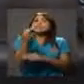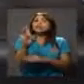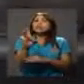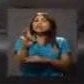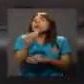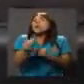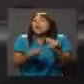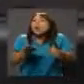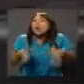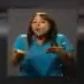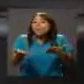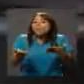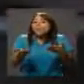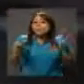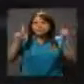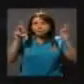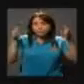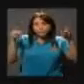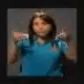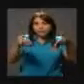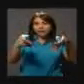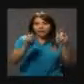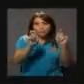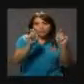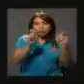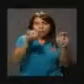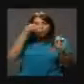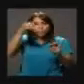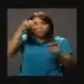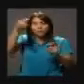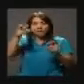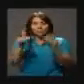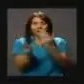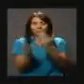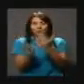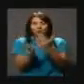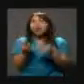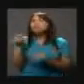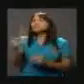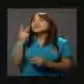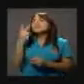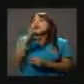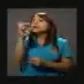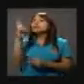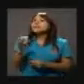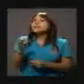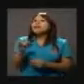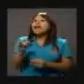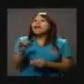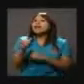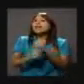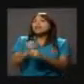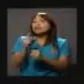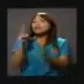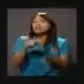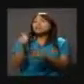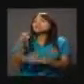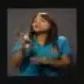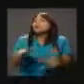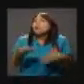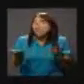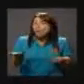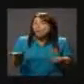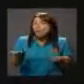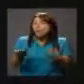educación, cultura y tecnología? ¿Cómo ve a Costa Rica en el 2018 usted en esos tres ítems? ¿Cuál es la meta a